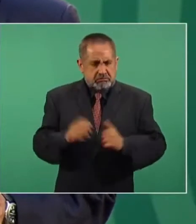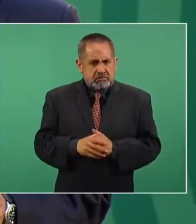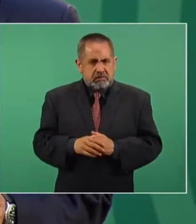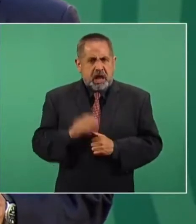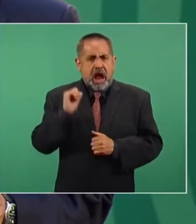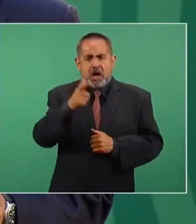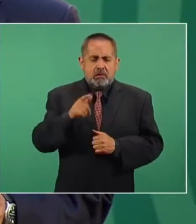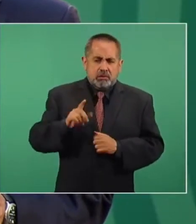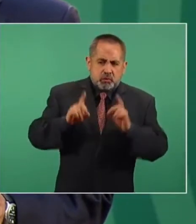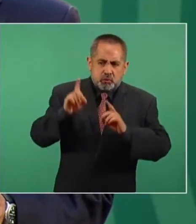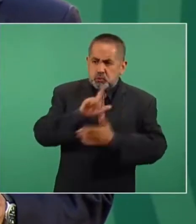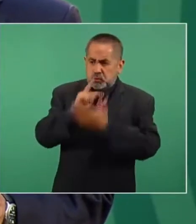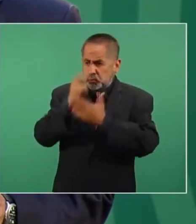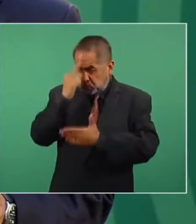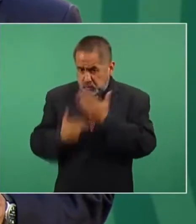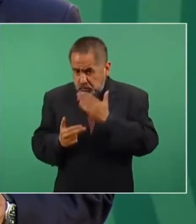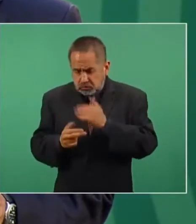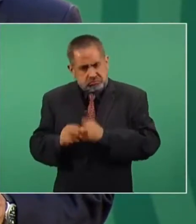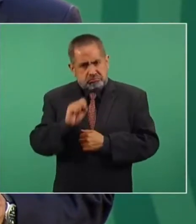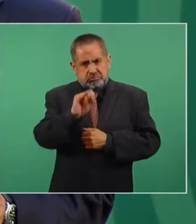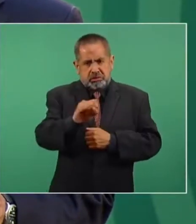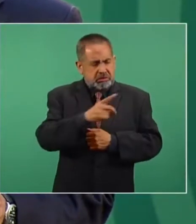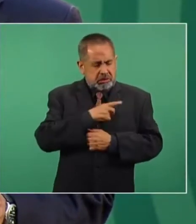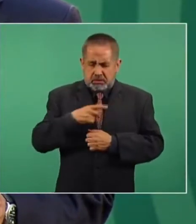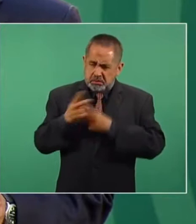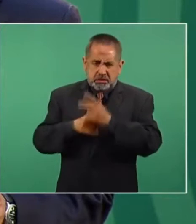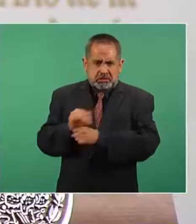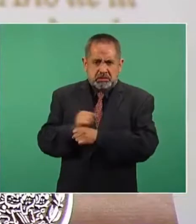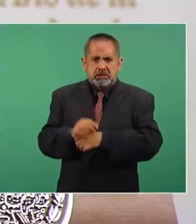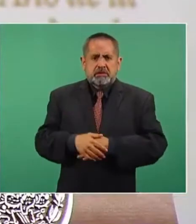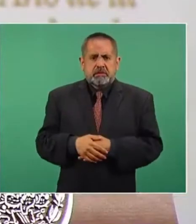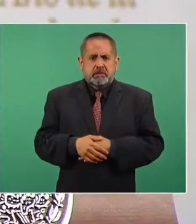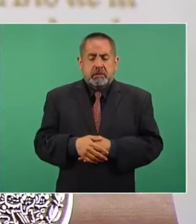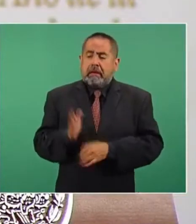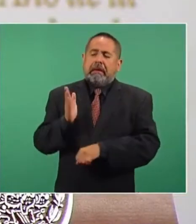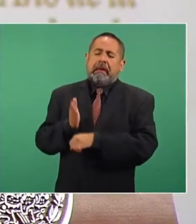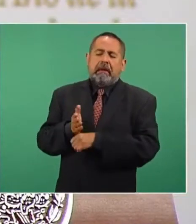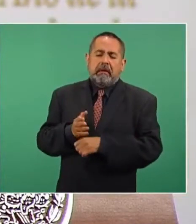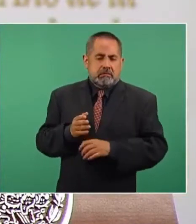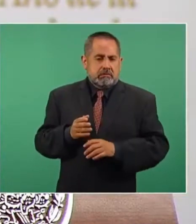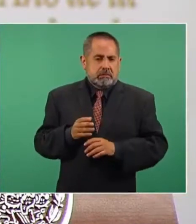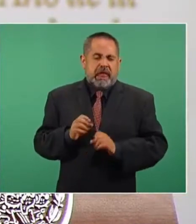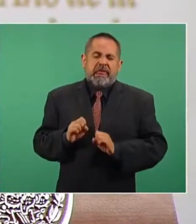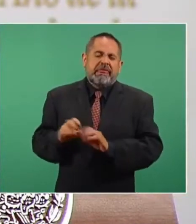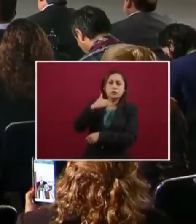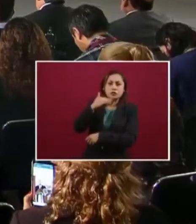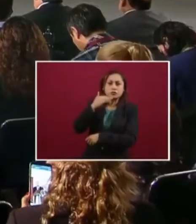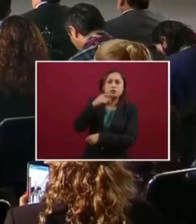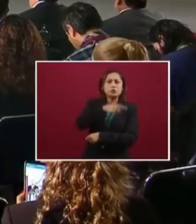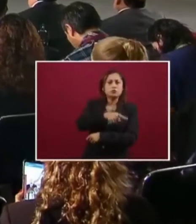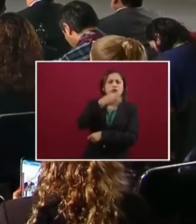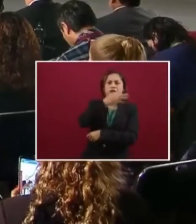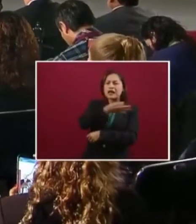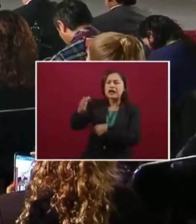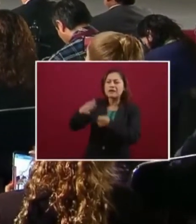presunto delito deben de ser investigados no hay impunidad en mi gobierno bueno